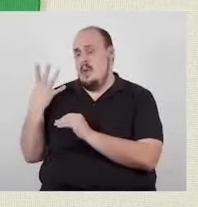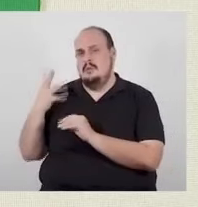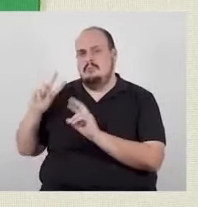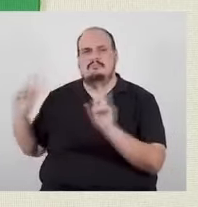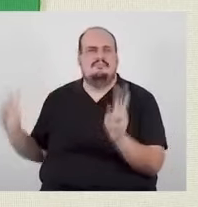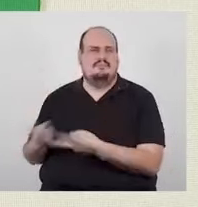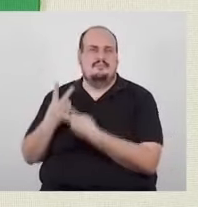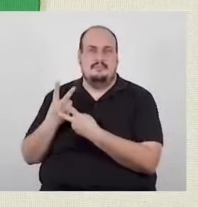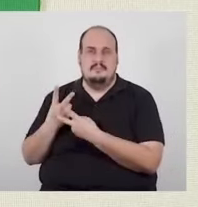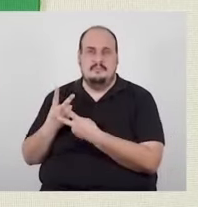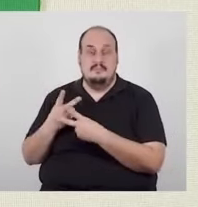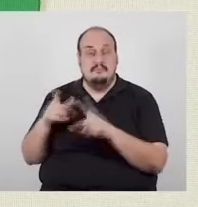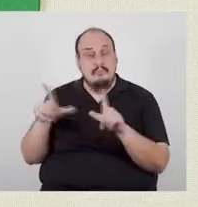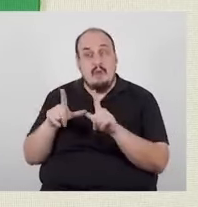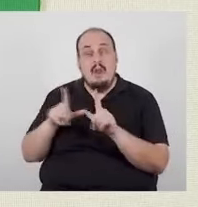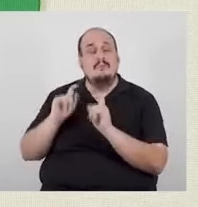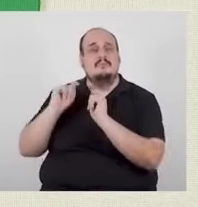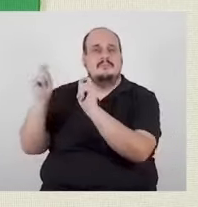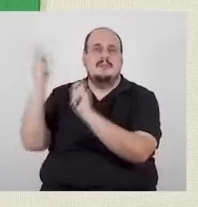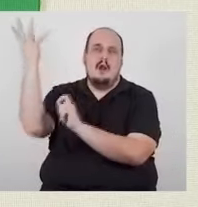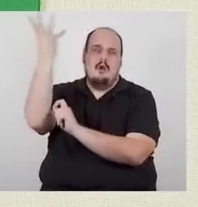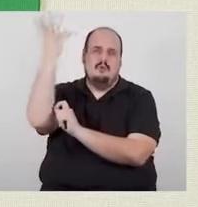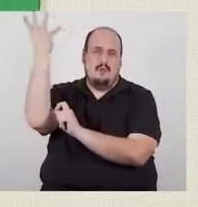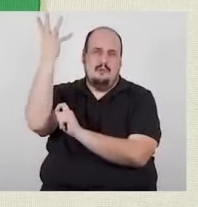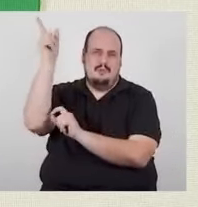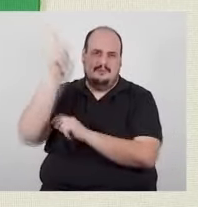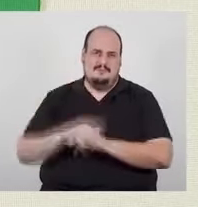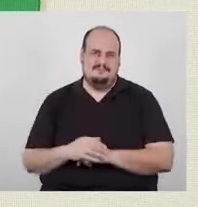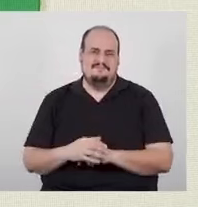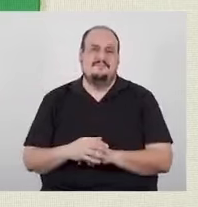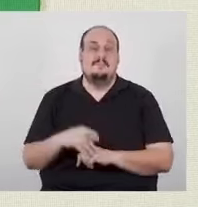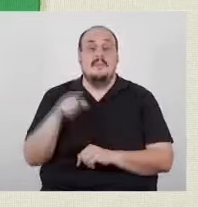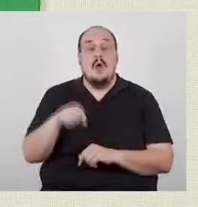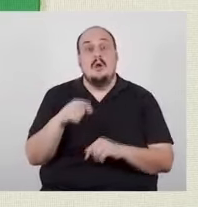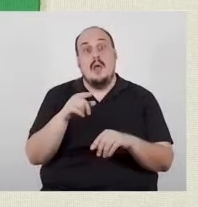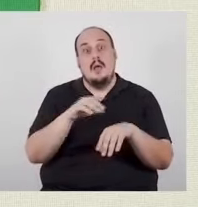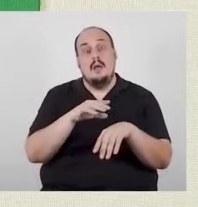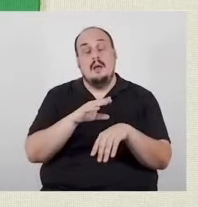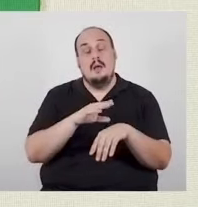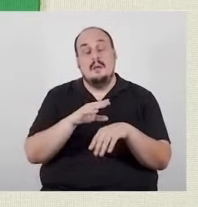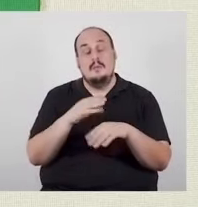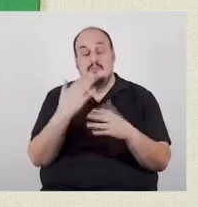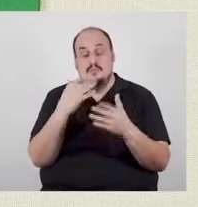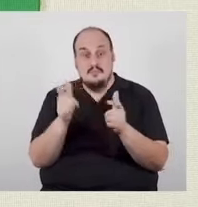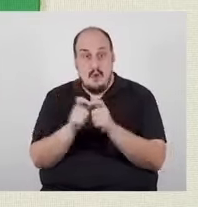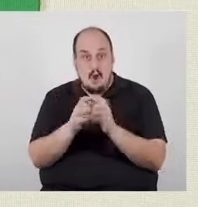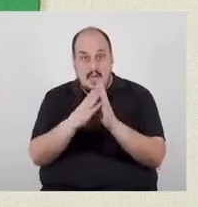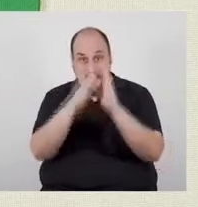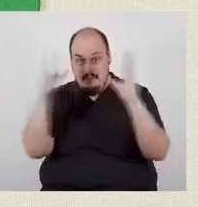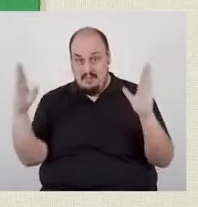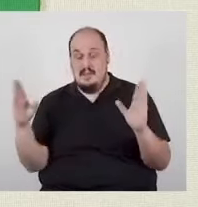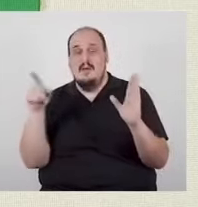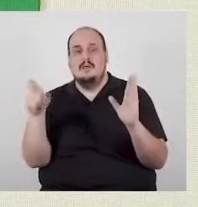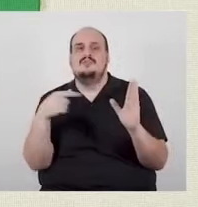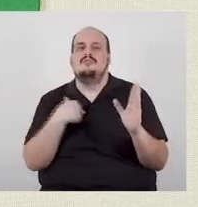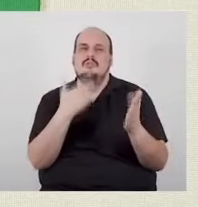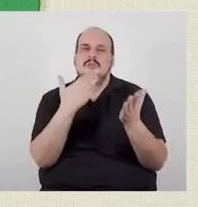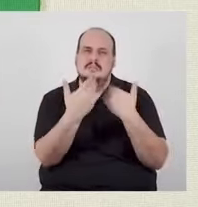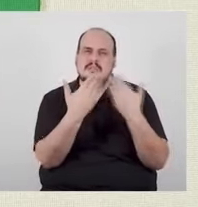Para ustedes es este programa. Y ahora, en la segunda parte del programa, vamos a tener una charla. Yo,